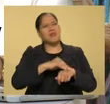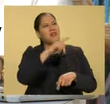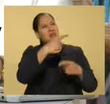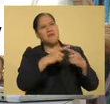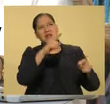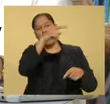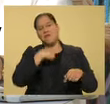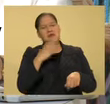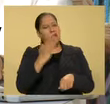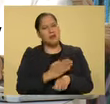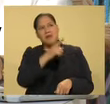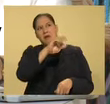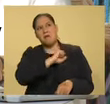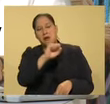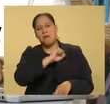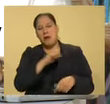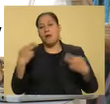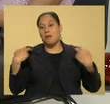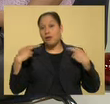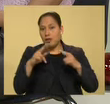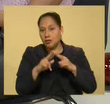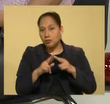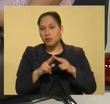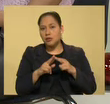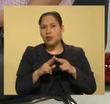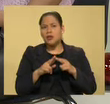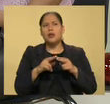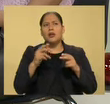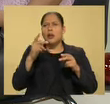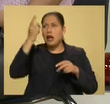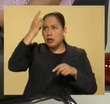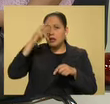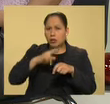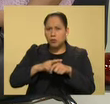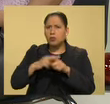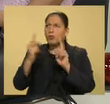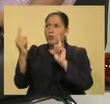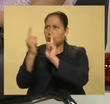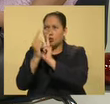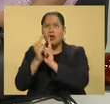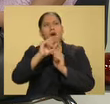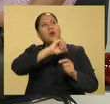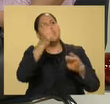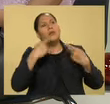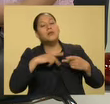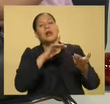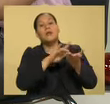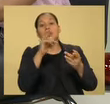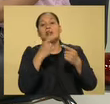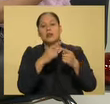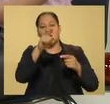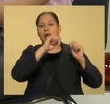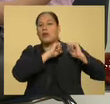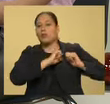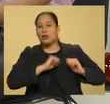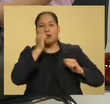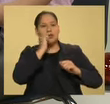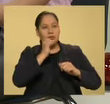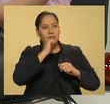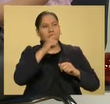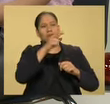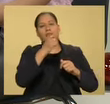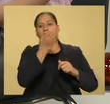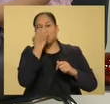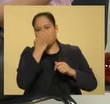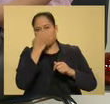diferente y me castigan, ¿con quién, además de en primera instancia con el director de la escuela, con quién te puedes apoyar? Tienes que ir con las autoridades